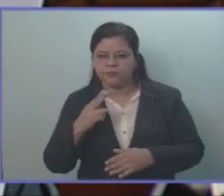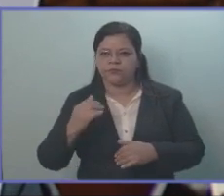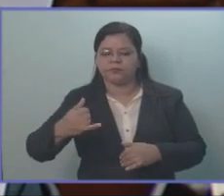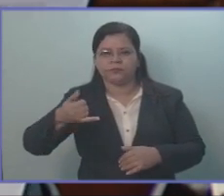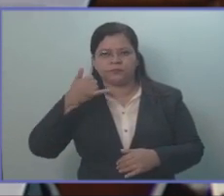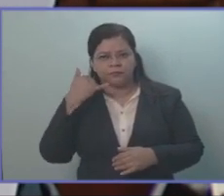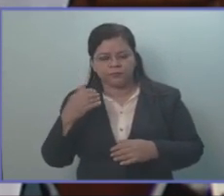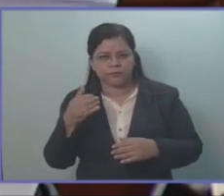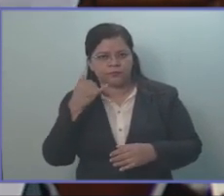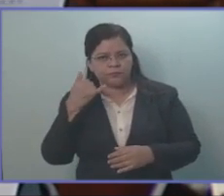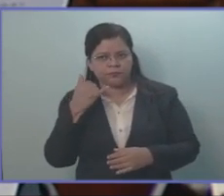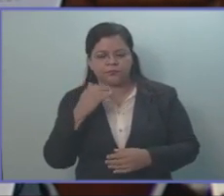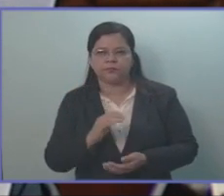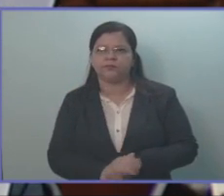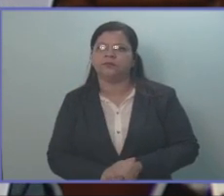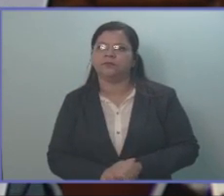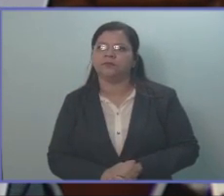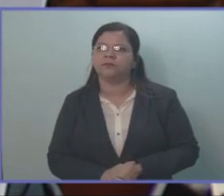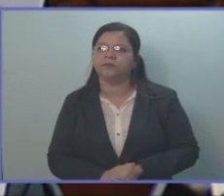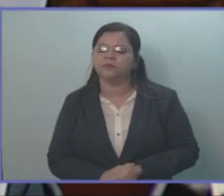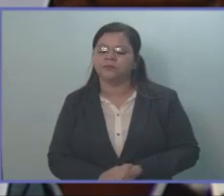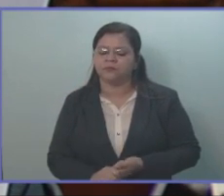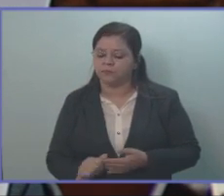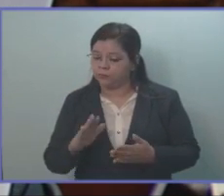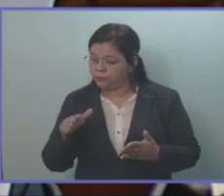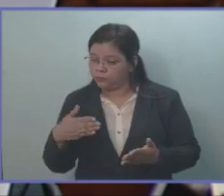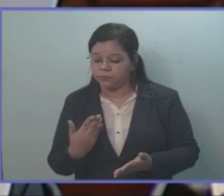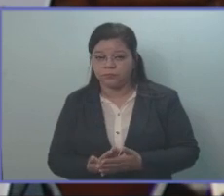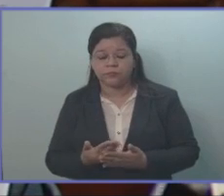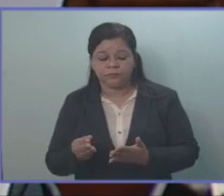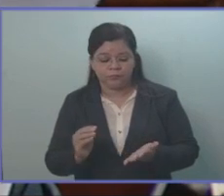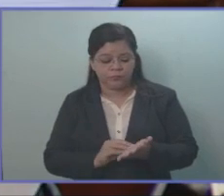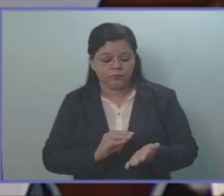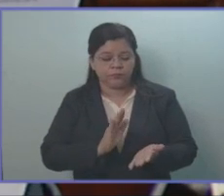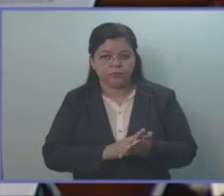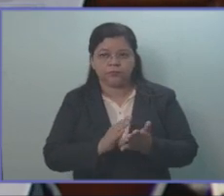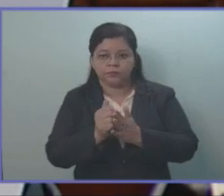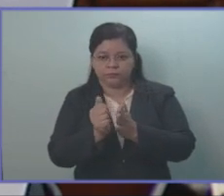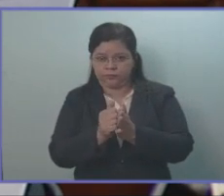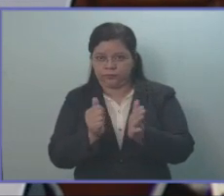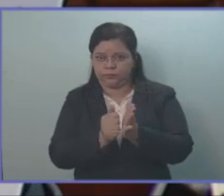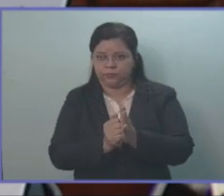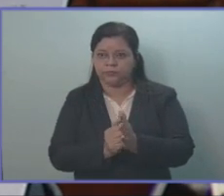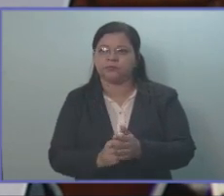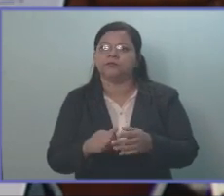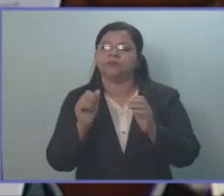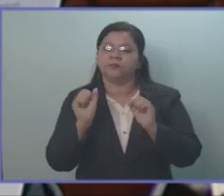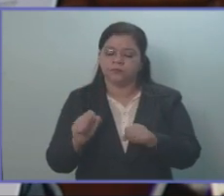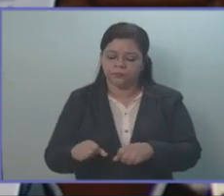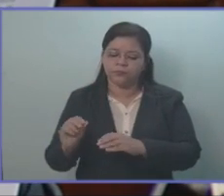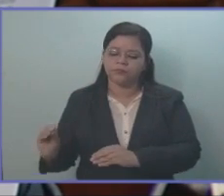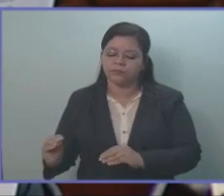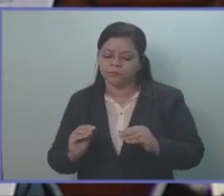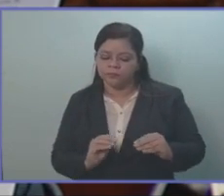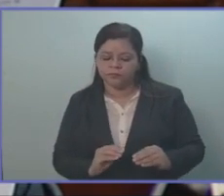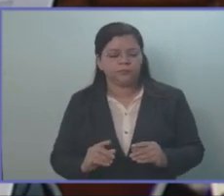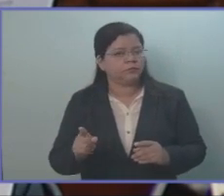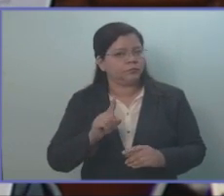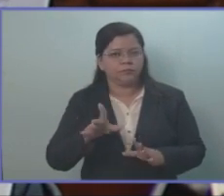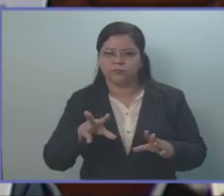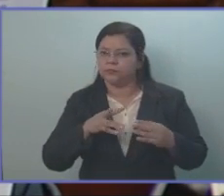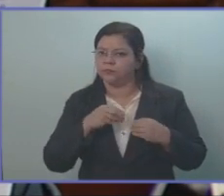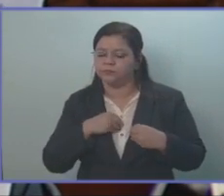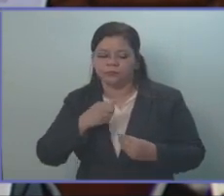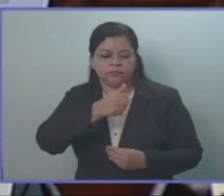de telecomunicaciones. Todo lo dispuesto en el presente artículo tendrá aplicación sin perjuicio de